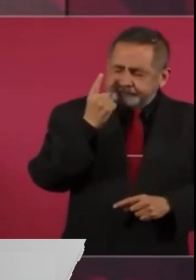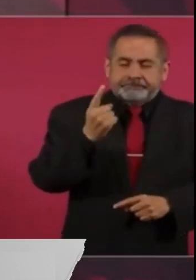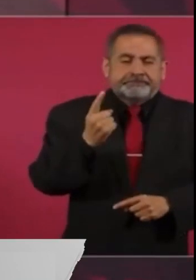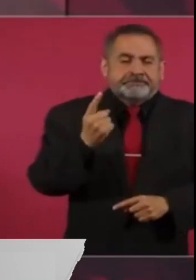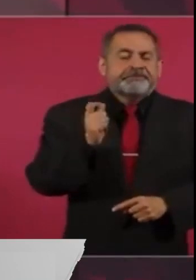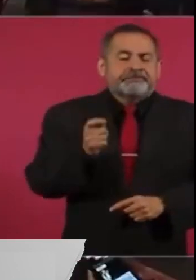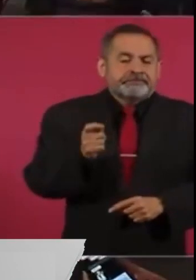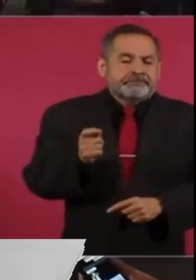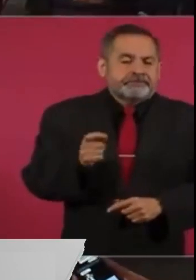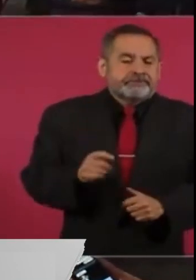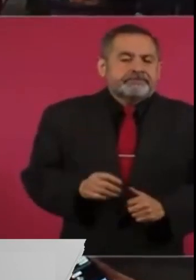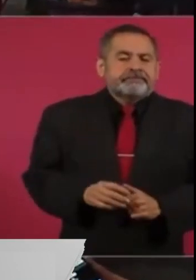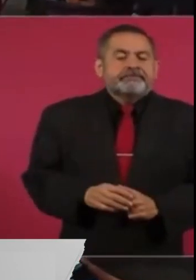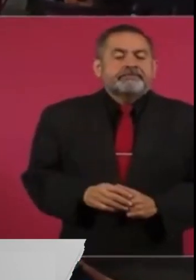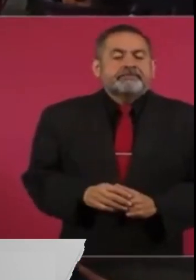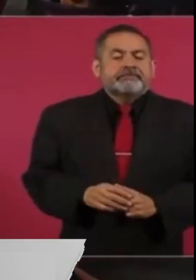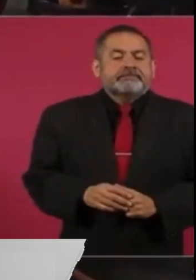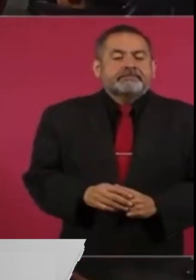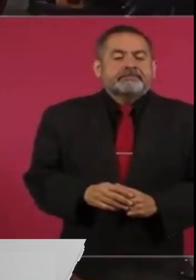es